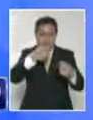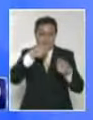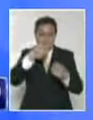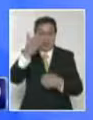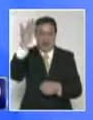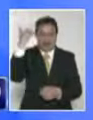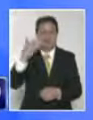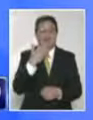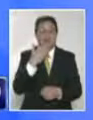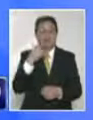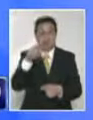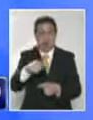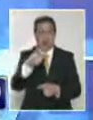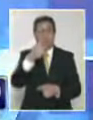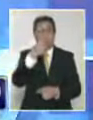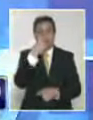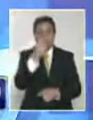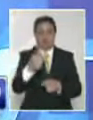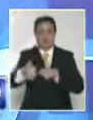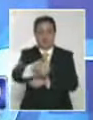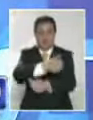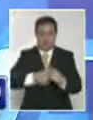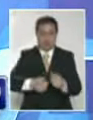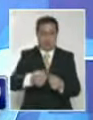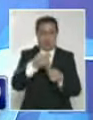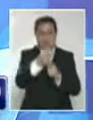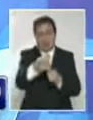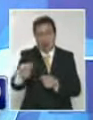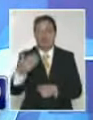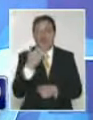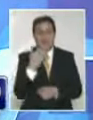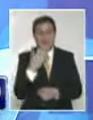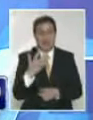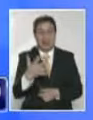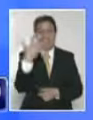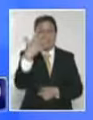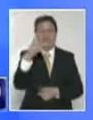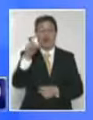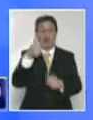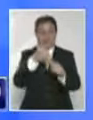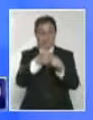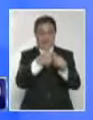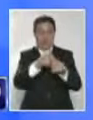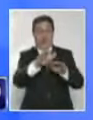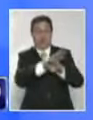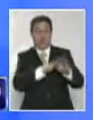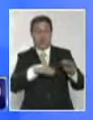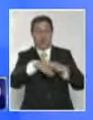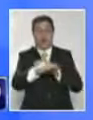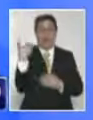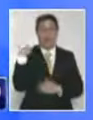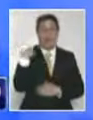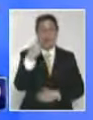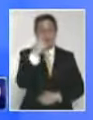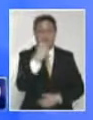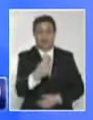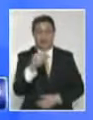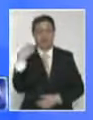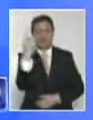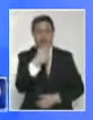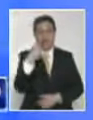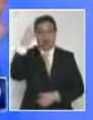Fue en la misma noche. Y eso está relatado todo con las confesiones de los... El que mataron a 5 escoltas, ¿no es cierto?, padres de familia, y que hasta el día de hoy nadie los